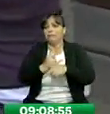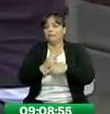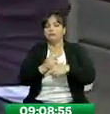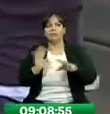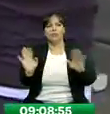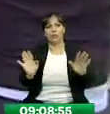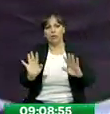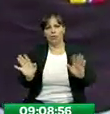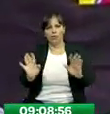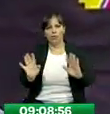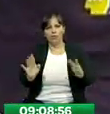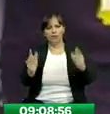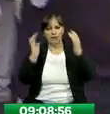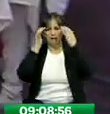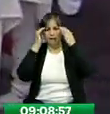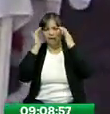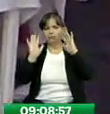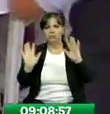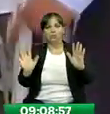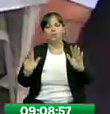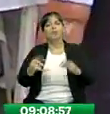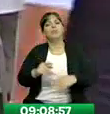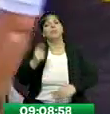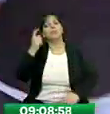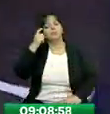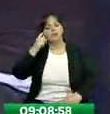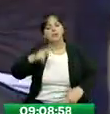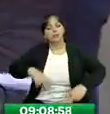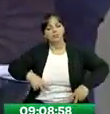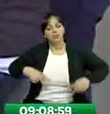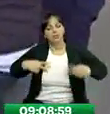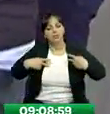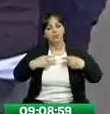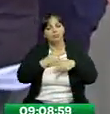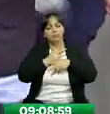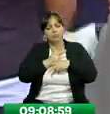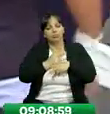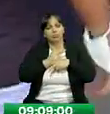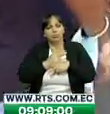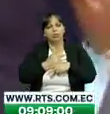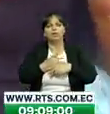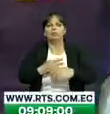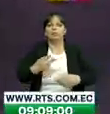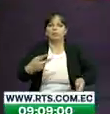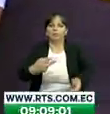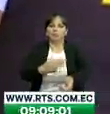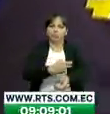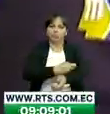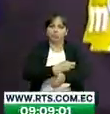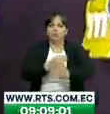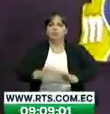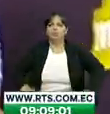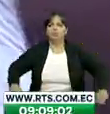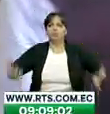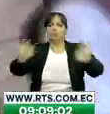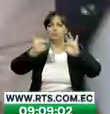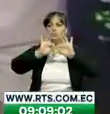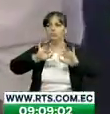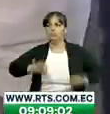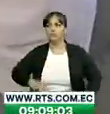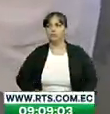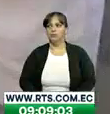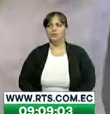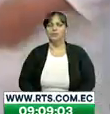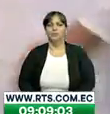público es muy peligroso para la salud de las personas que lleguen a contraerlo en este momento en esta casa de salud se